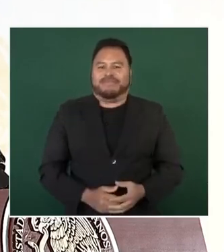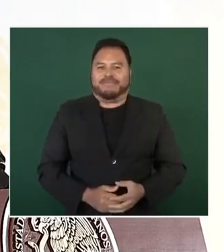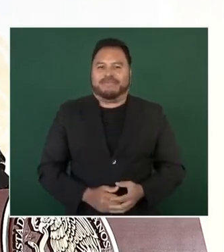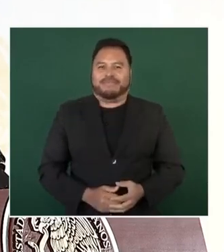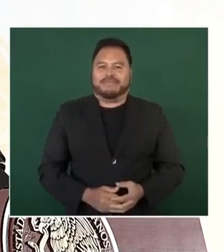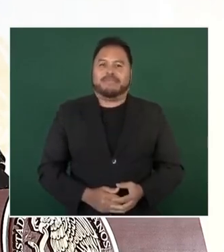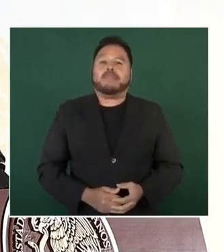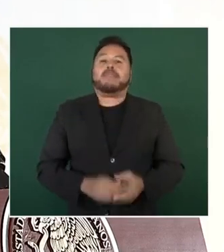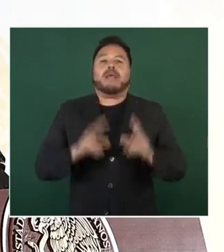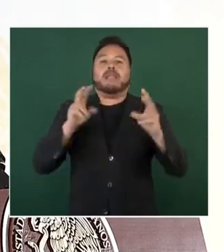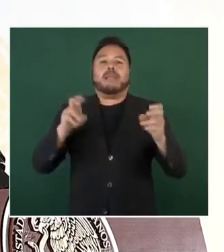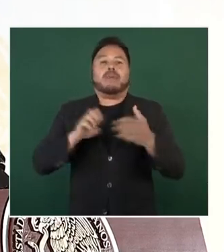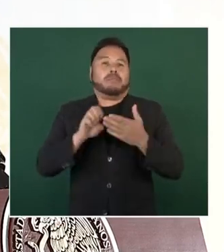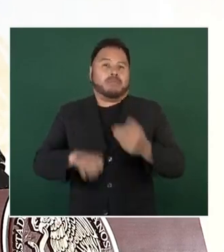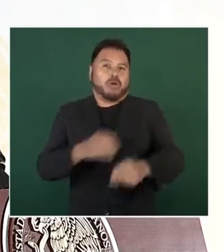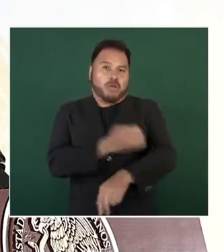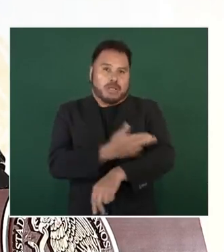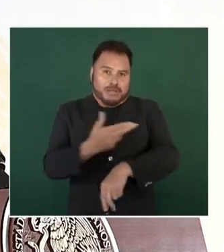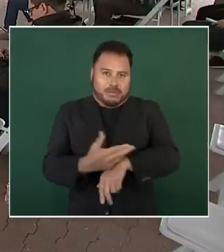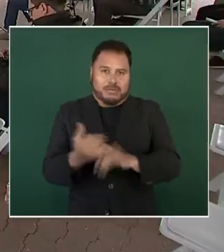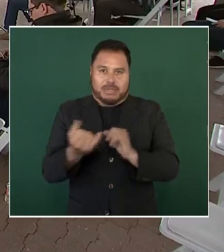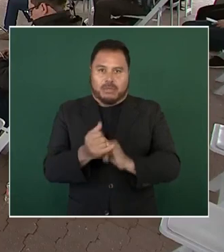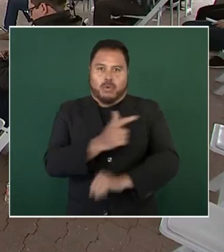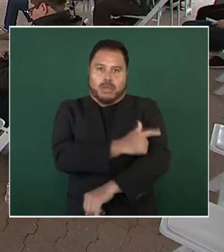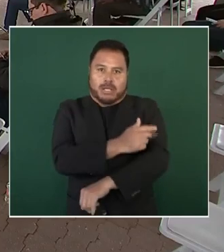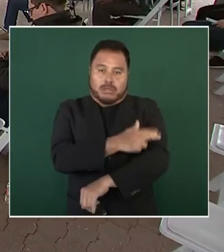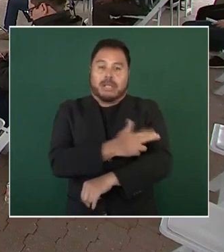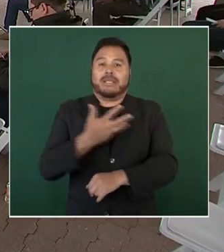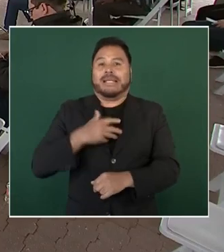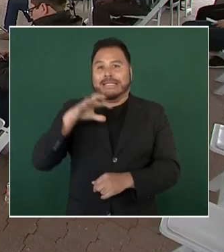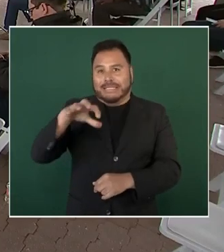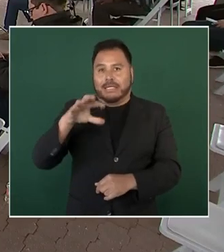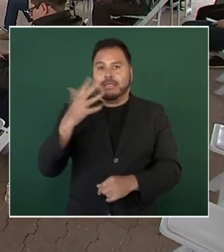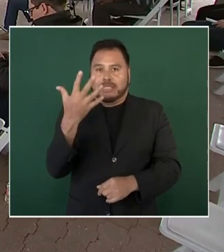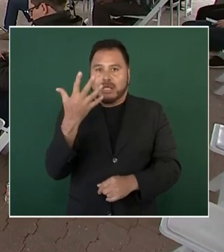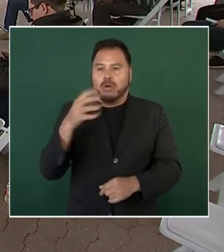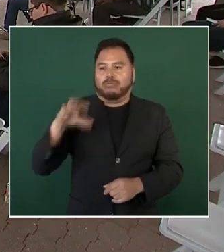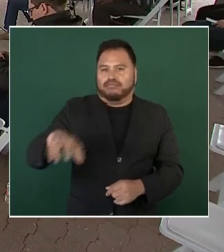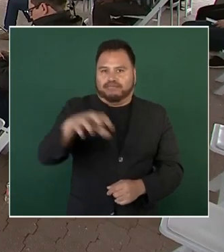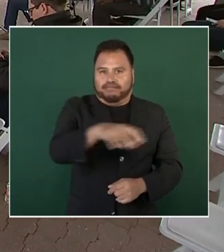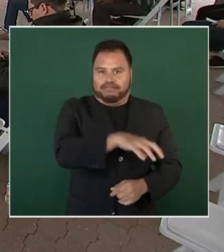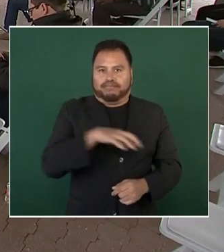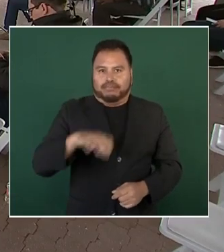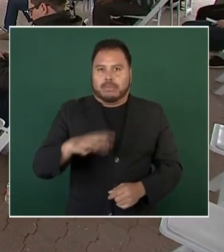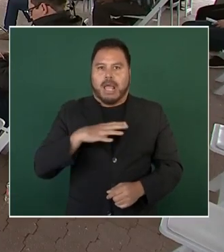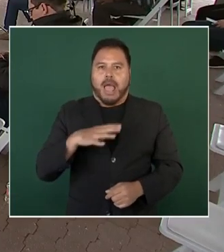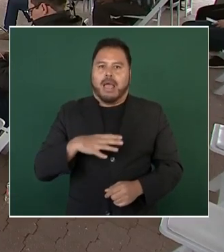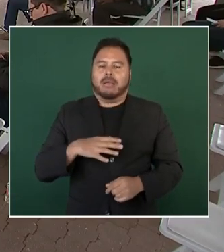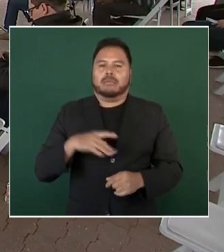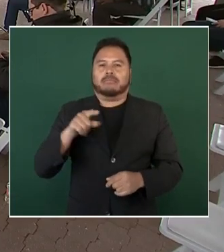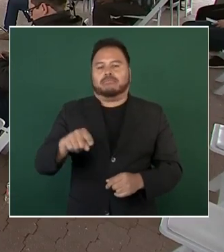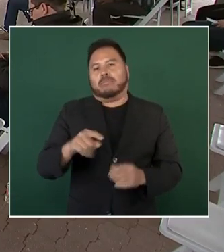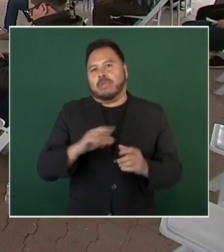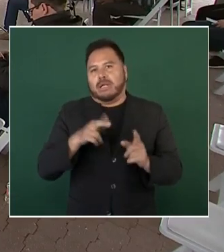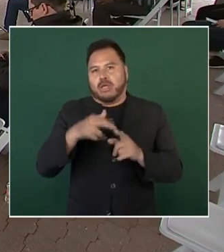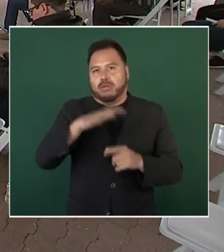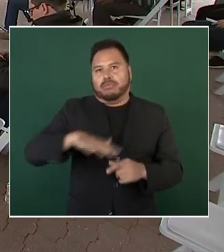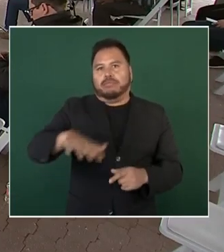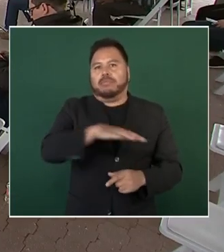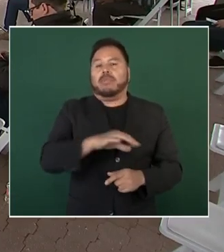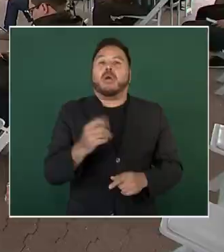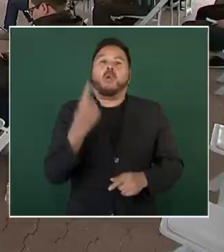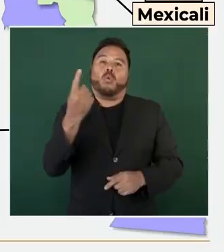las coordinaciones de la Guardia Nacional, tiene cinco coordinaciones regionales y una